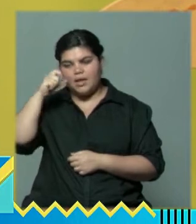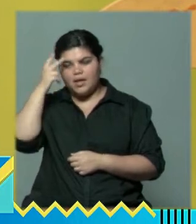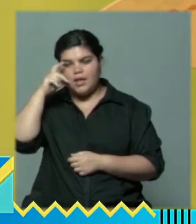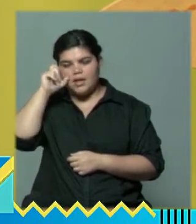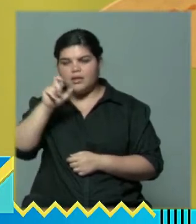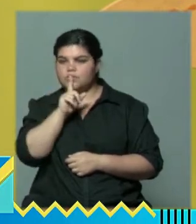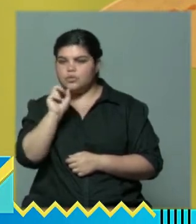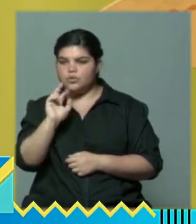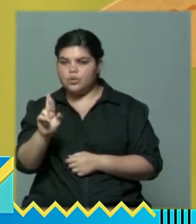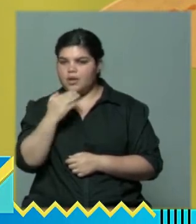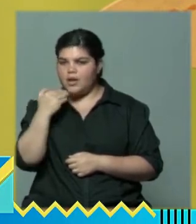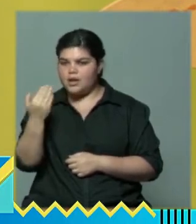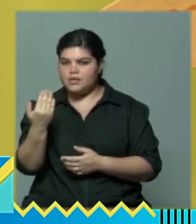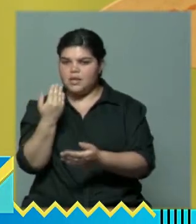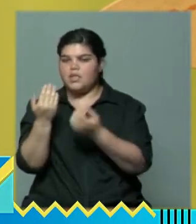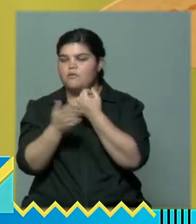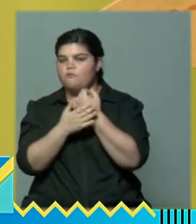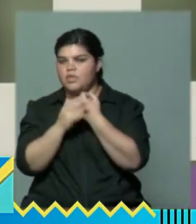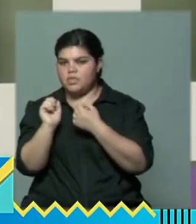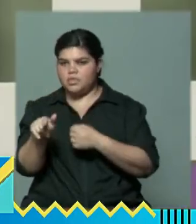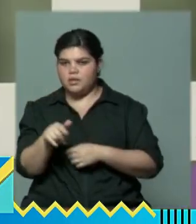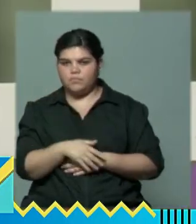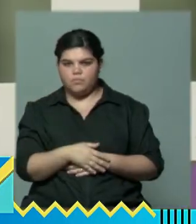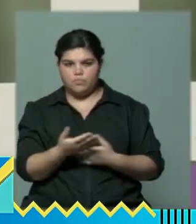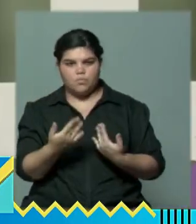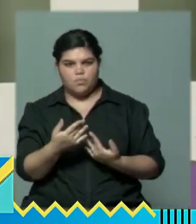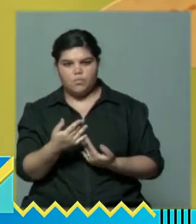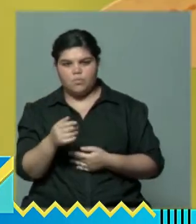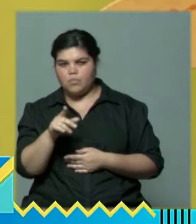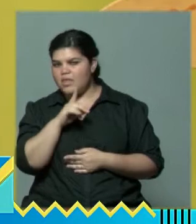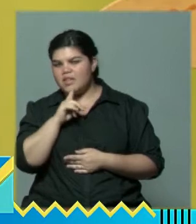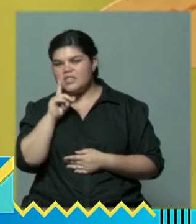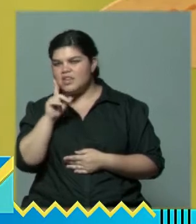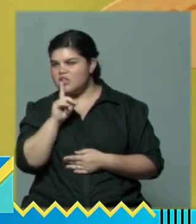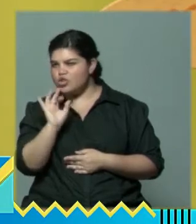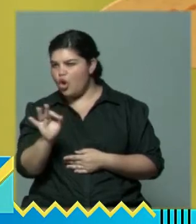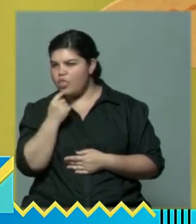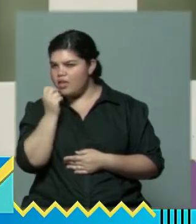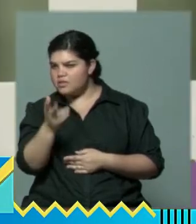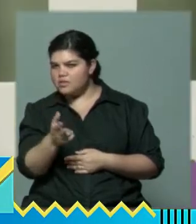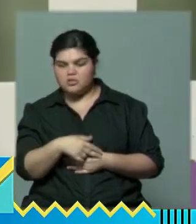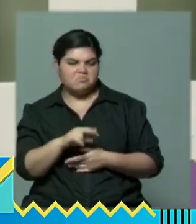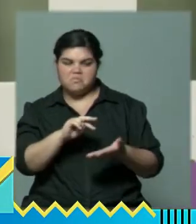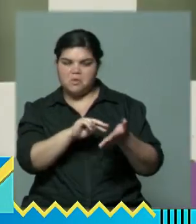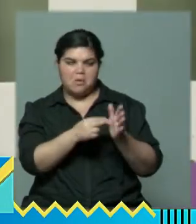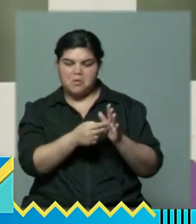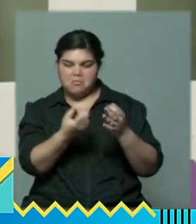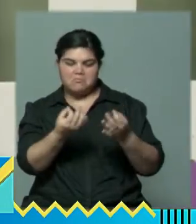Héctor, muchas gracias. Gracias a ustedes por la invitación. ¿Le podemos decir Tito? Porque todos le dicen Tito. Todos me dicen Tito, no hay ningún problema. Al revés, me